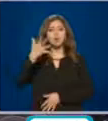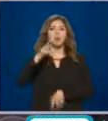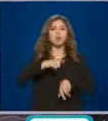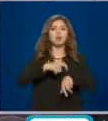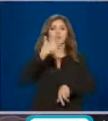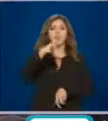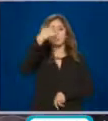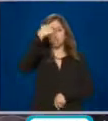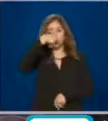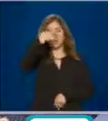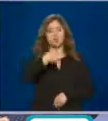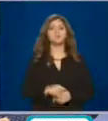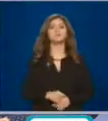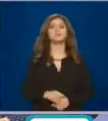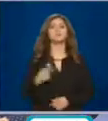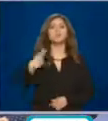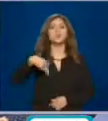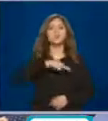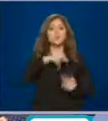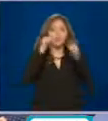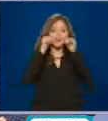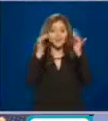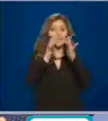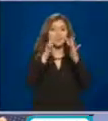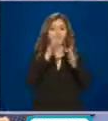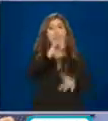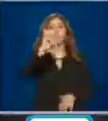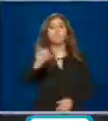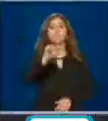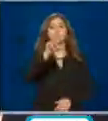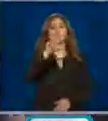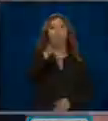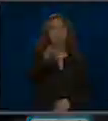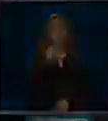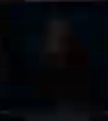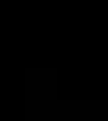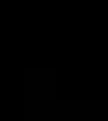noche. Bien, ahí estaremos pendientes a través de las redes sociales. El aplauso para Julius Popper, que estuvo con nosotros en Tus Ciudades.